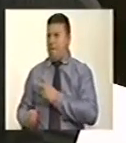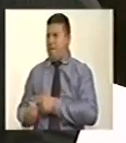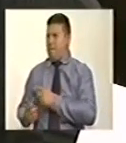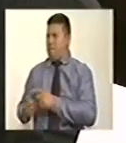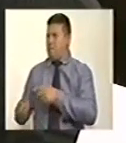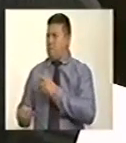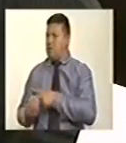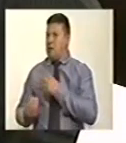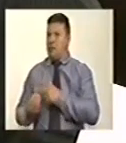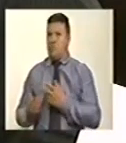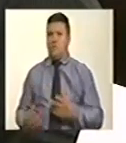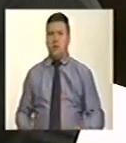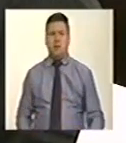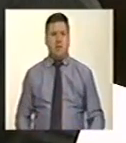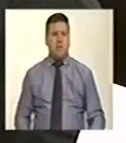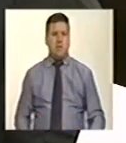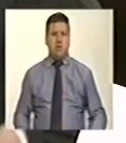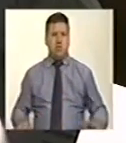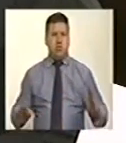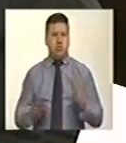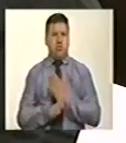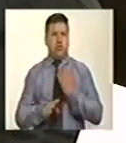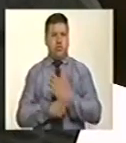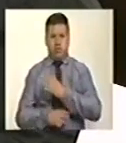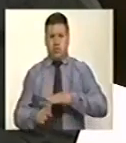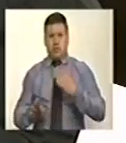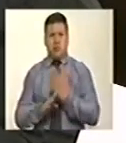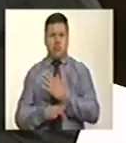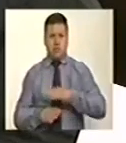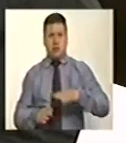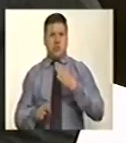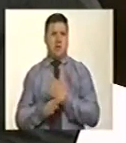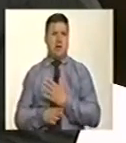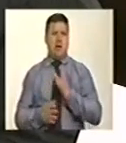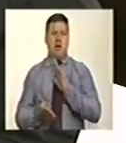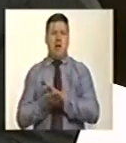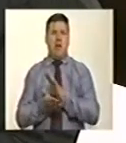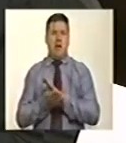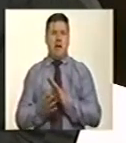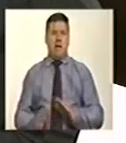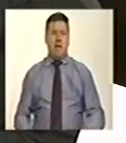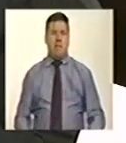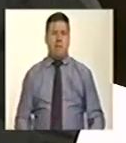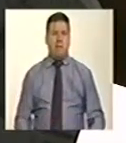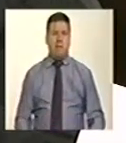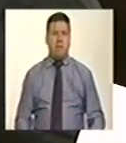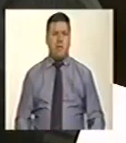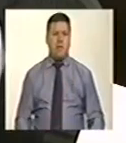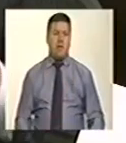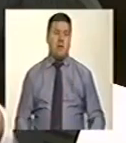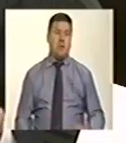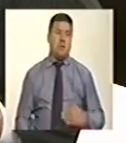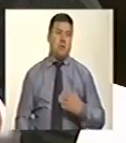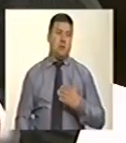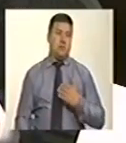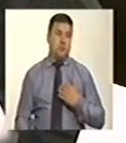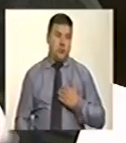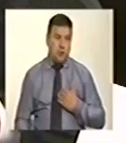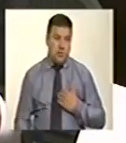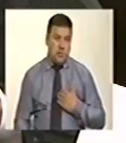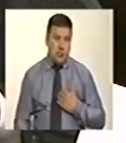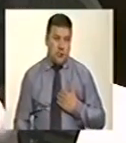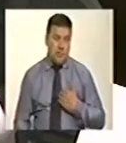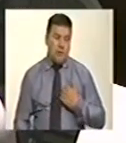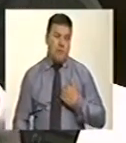país, aupada por esa impunidad. Yo me